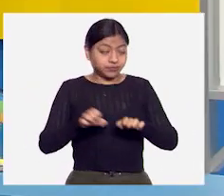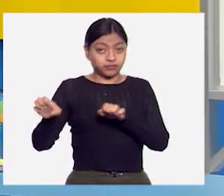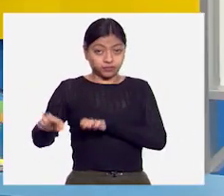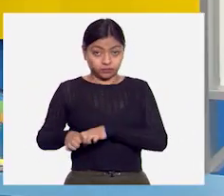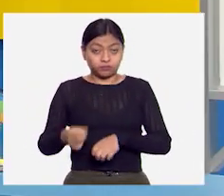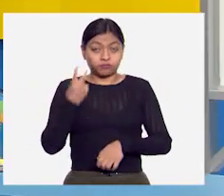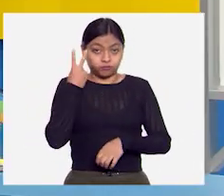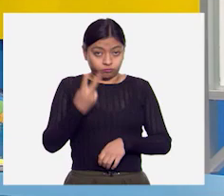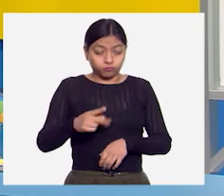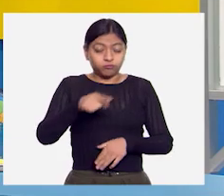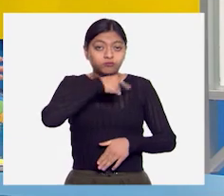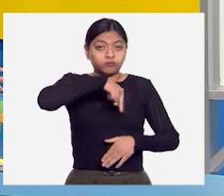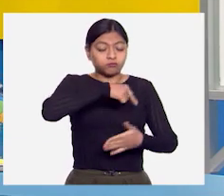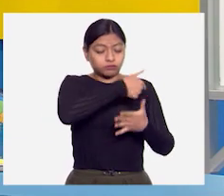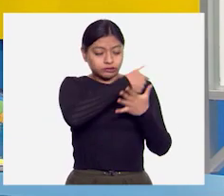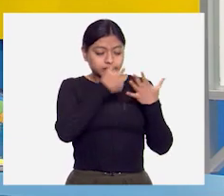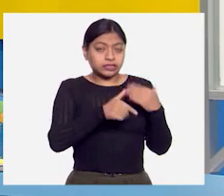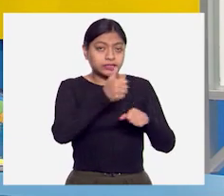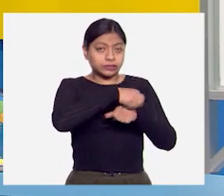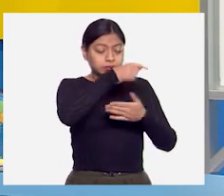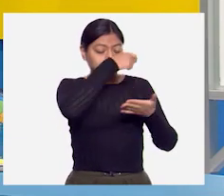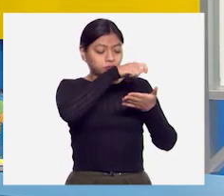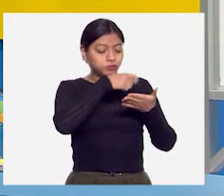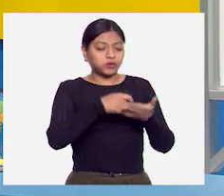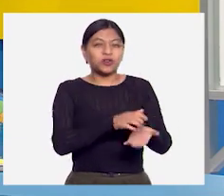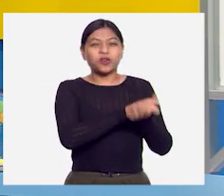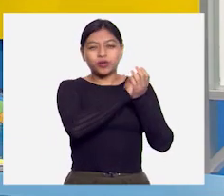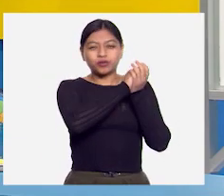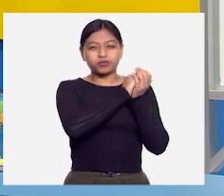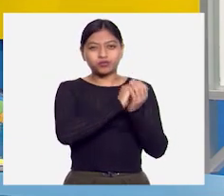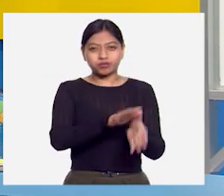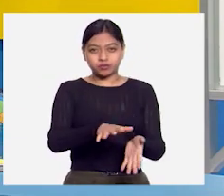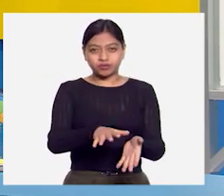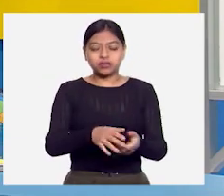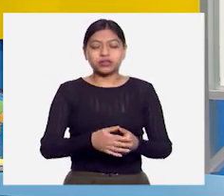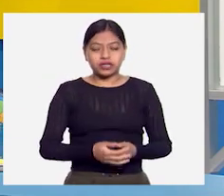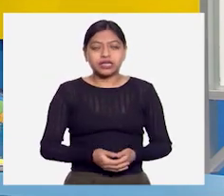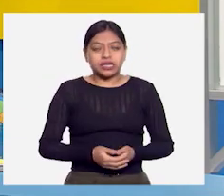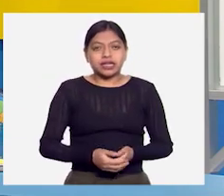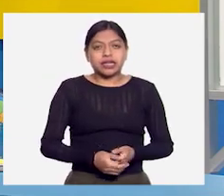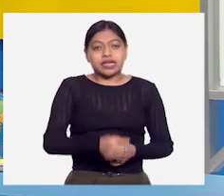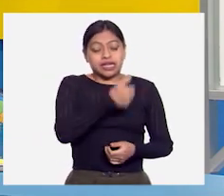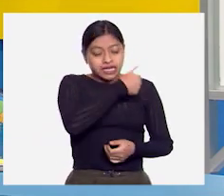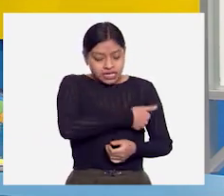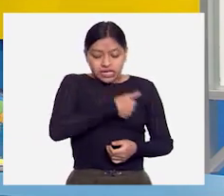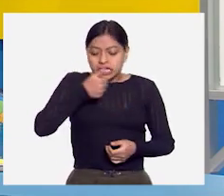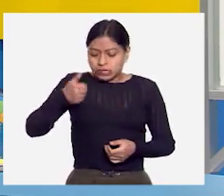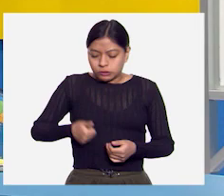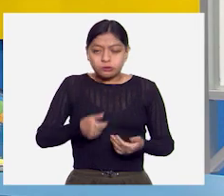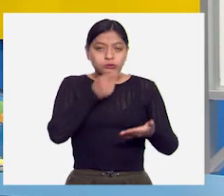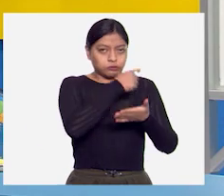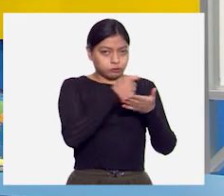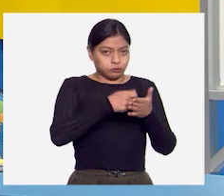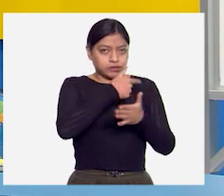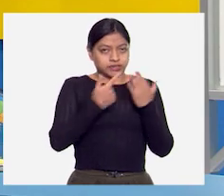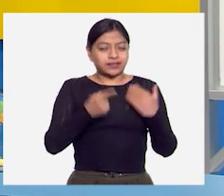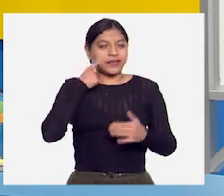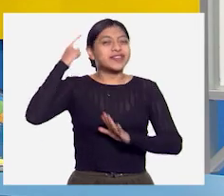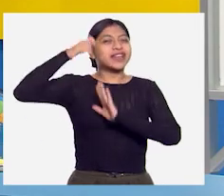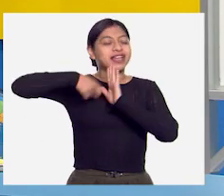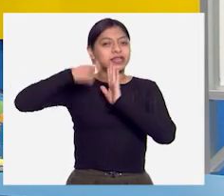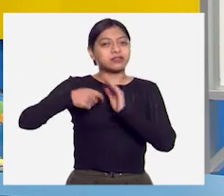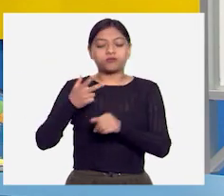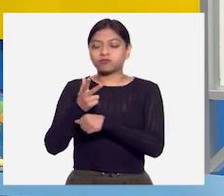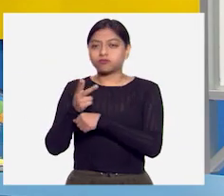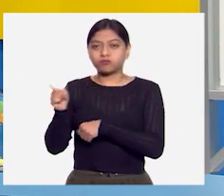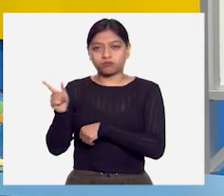registraron los datos que obtuvieron al lanzar un dado, cada uno al mismo tiempo. Veamos el video que grabó